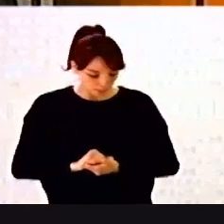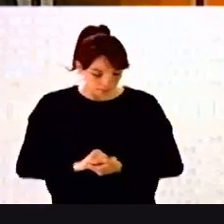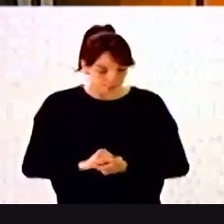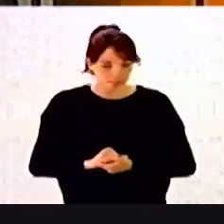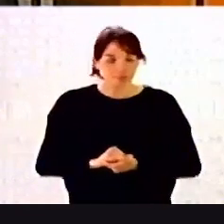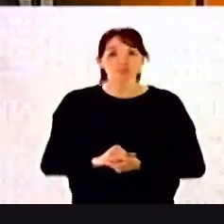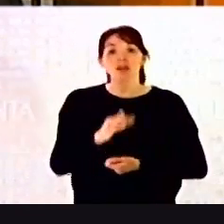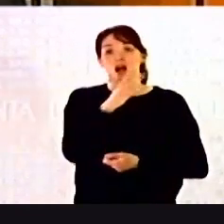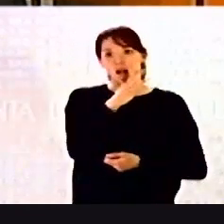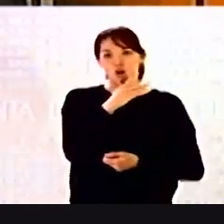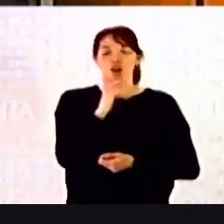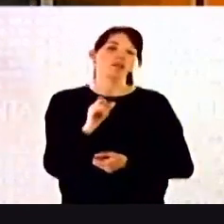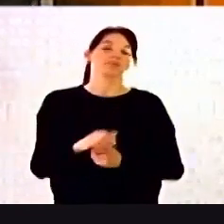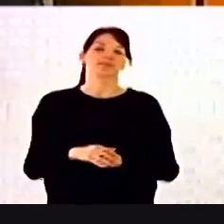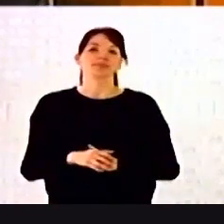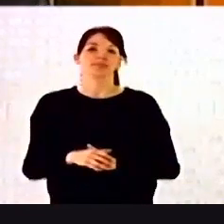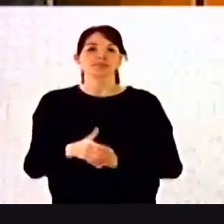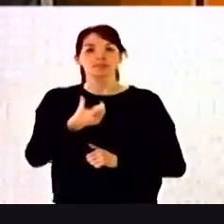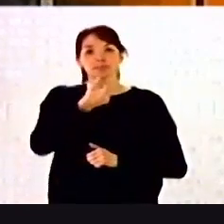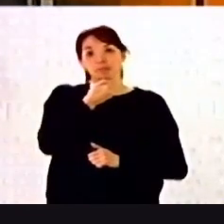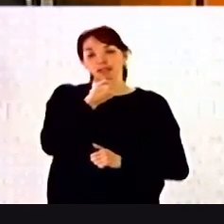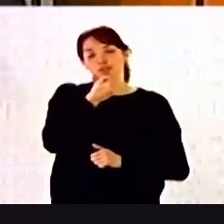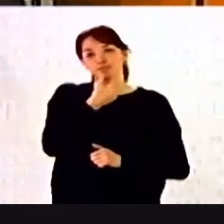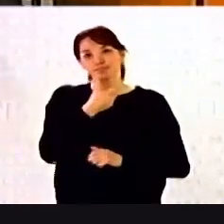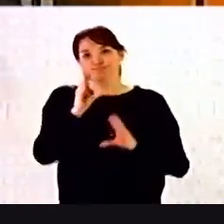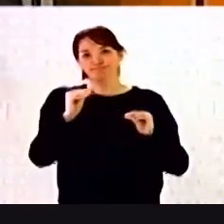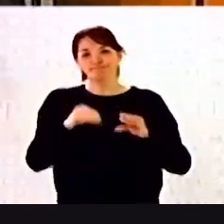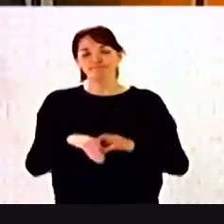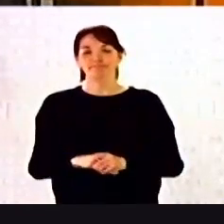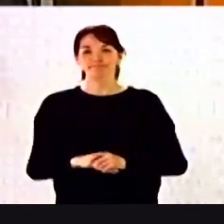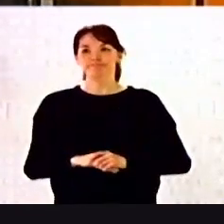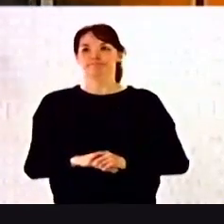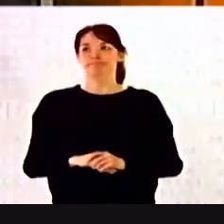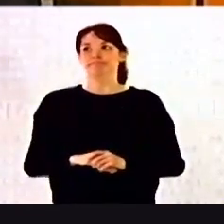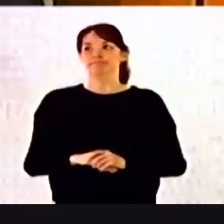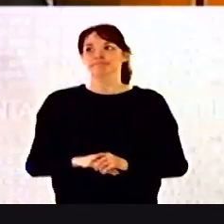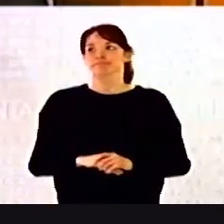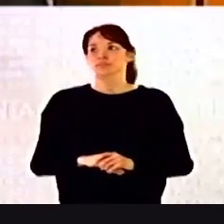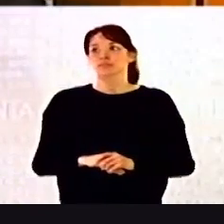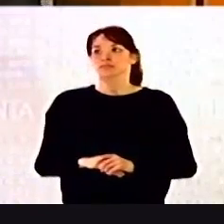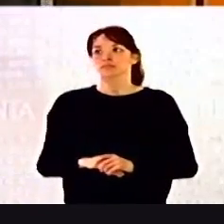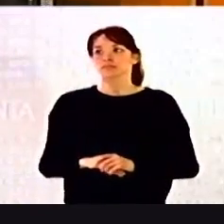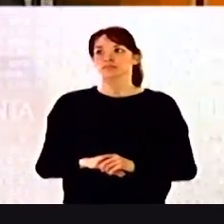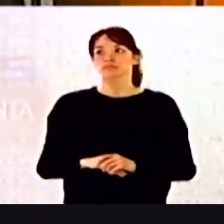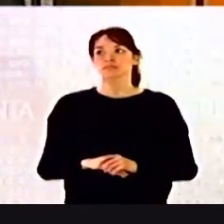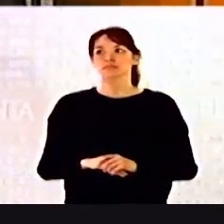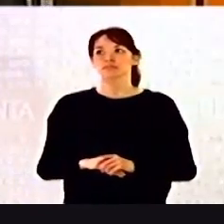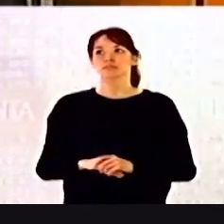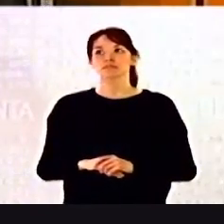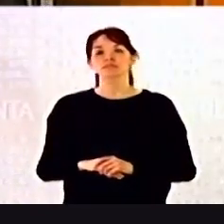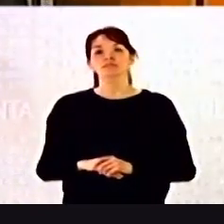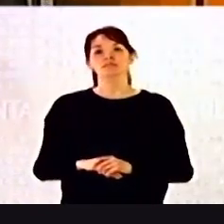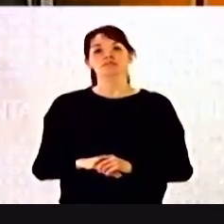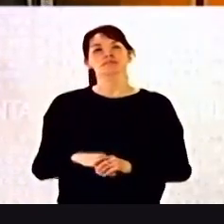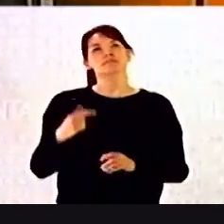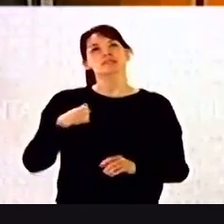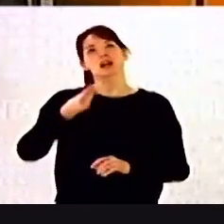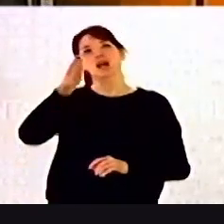Ahora, Celestino, Ahora, puedes Celestino. preguntar, es que tenéis el micro cerrado. Ahora. Vale. Se me había quedado en el tintero.